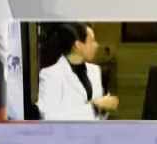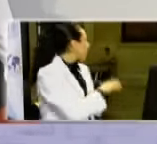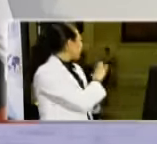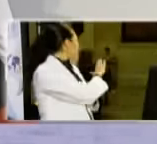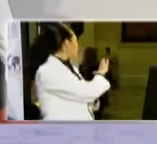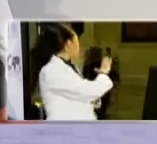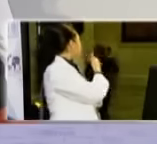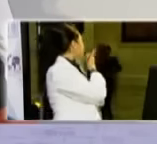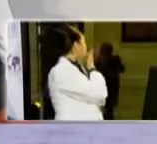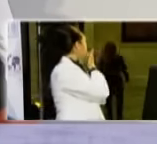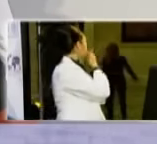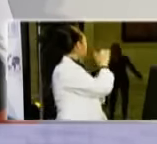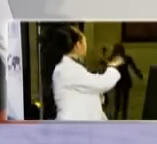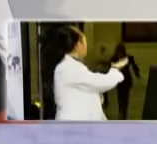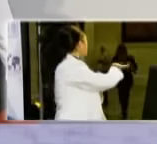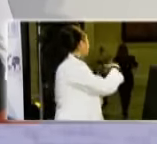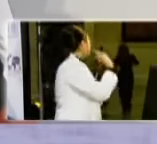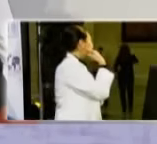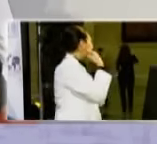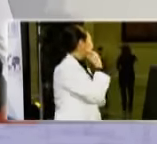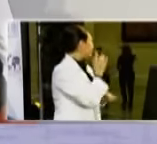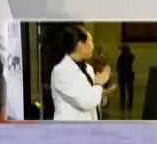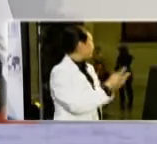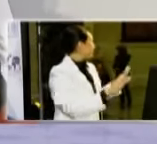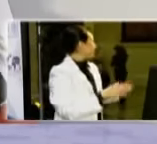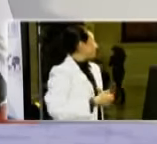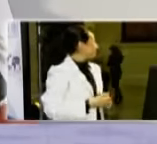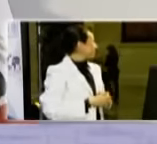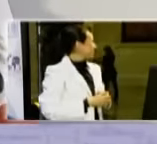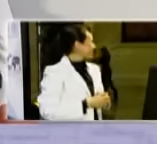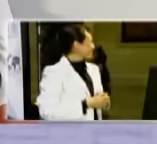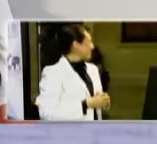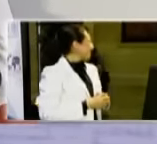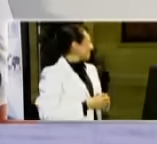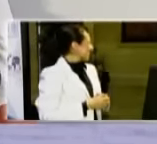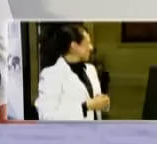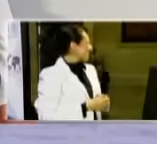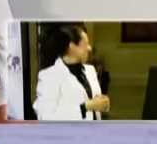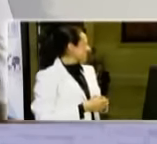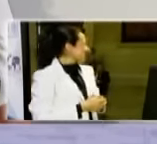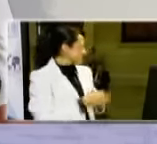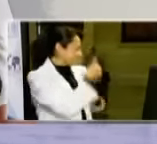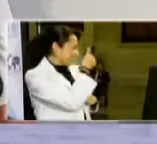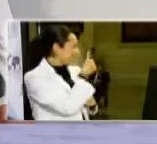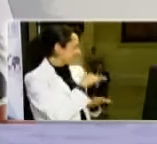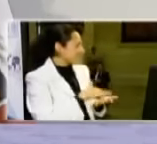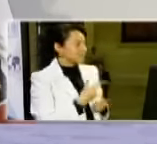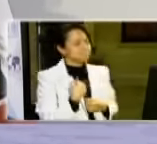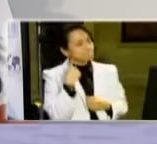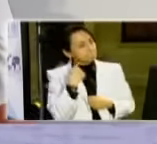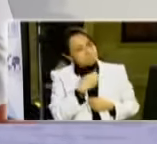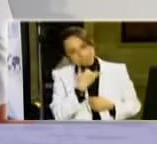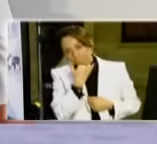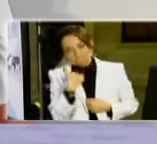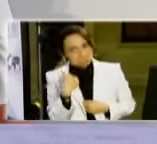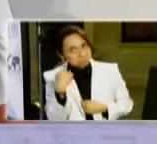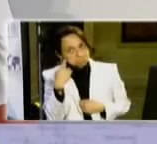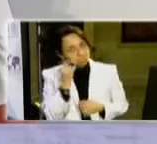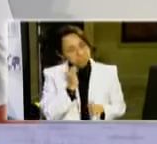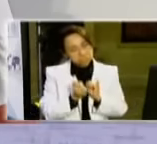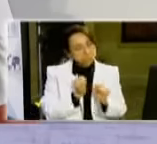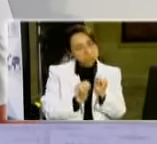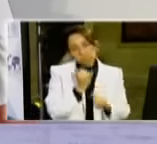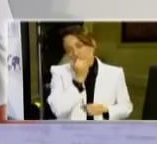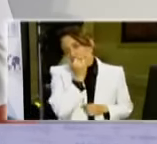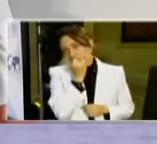1989 a percibir una naciente confrontación entre las grandes economías del mundo desarrollado. Y ahora virarían a predecir